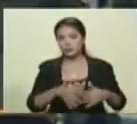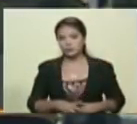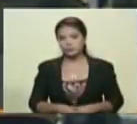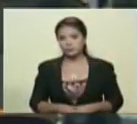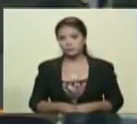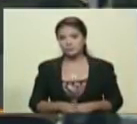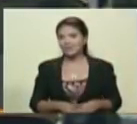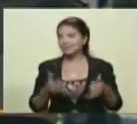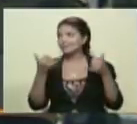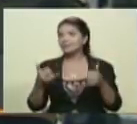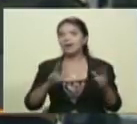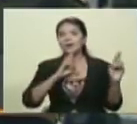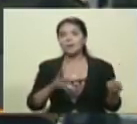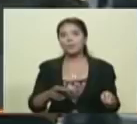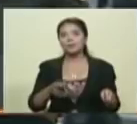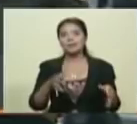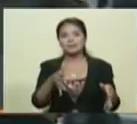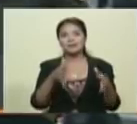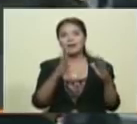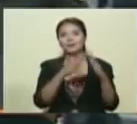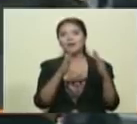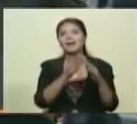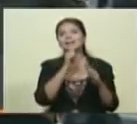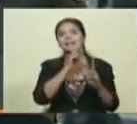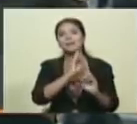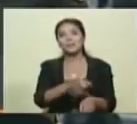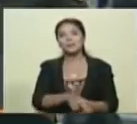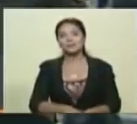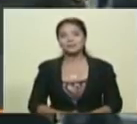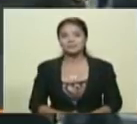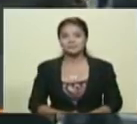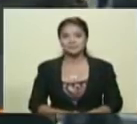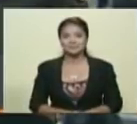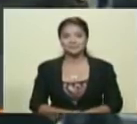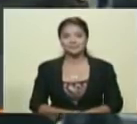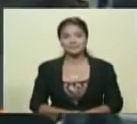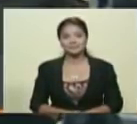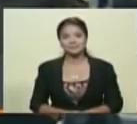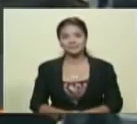la cuenta de 3, se gana una vivienda quien conteste.